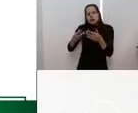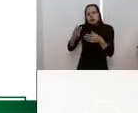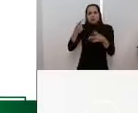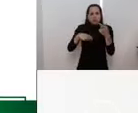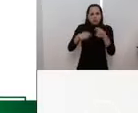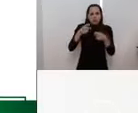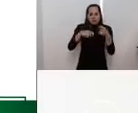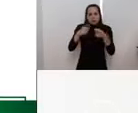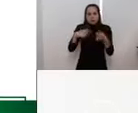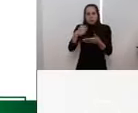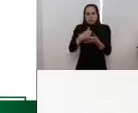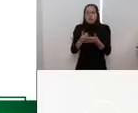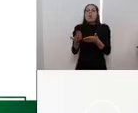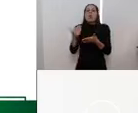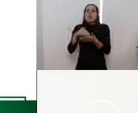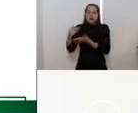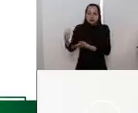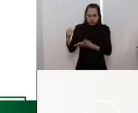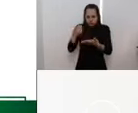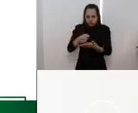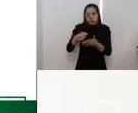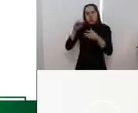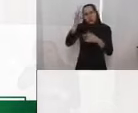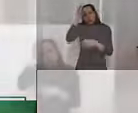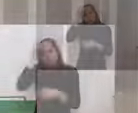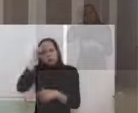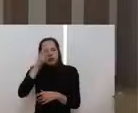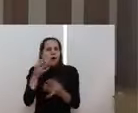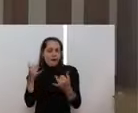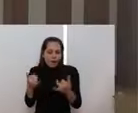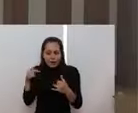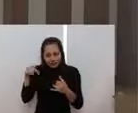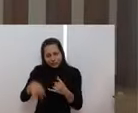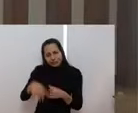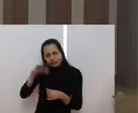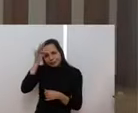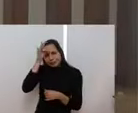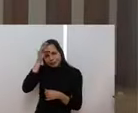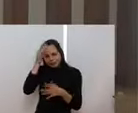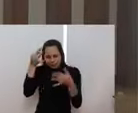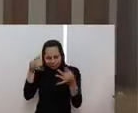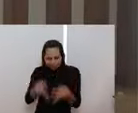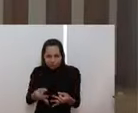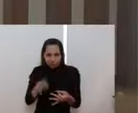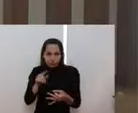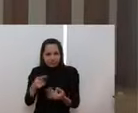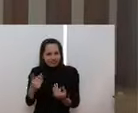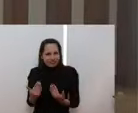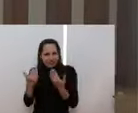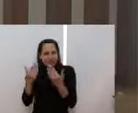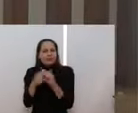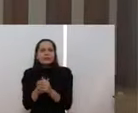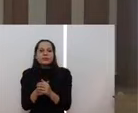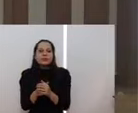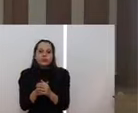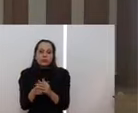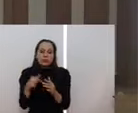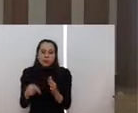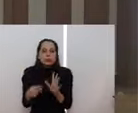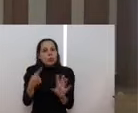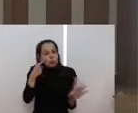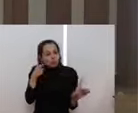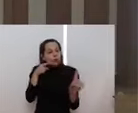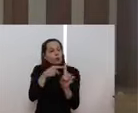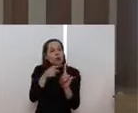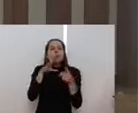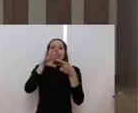excedentes para reinvertirlos y ese es el hospital que ustedes tienen hoy en día esas esos beneficios o esos logros que tenemos